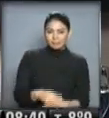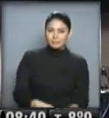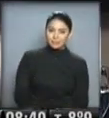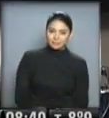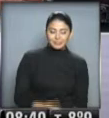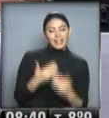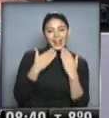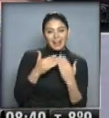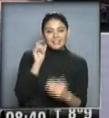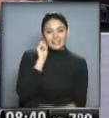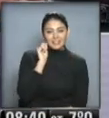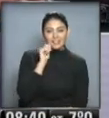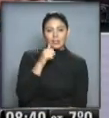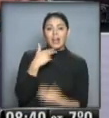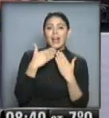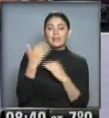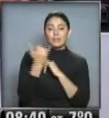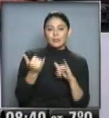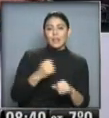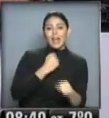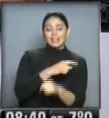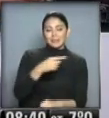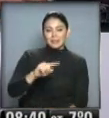gracias vida por el aporte hasta la semana que viene